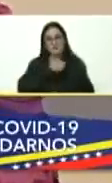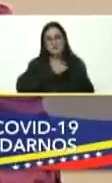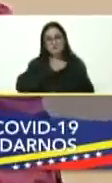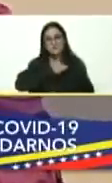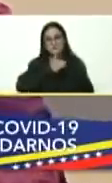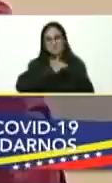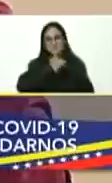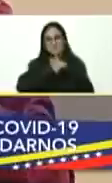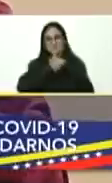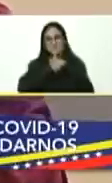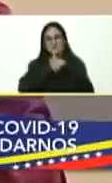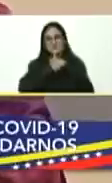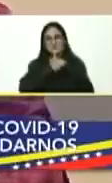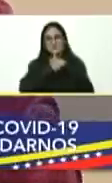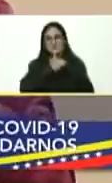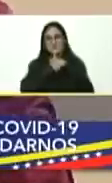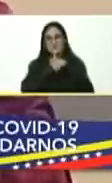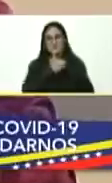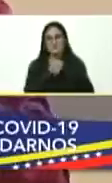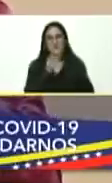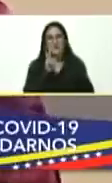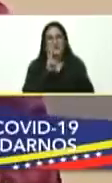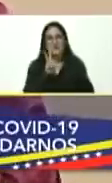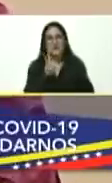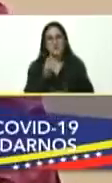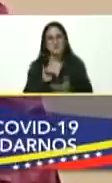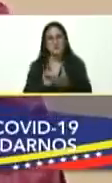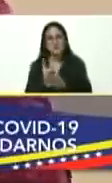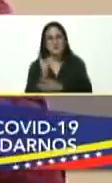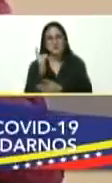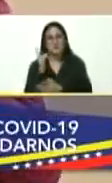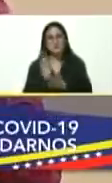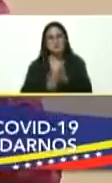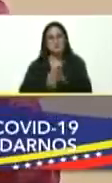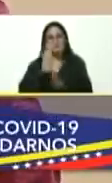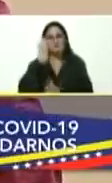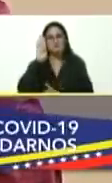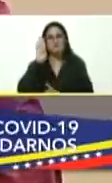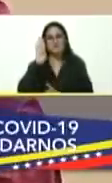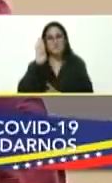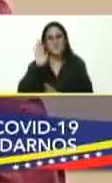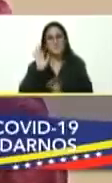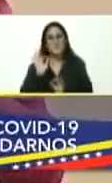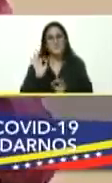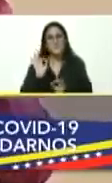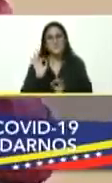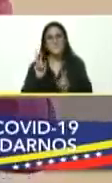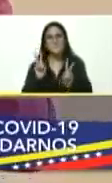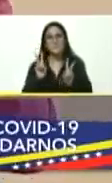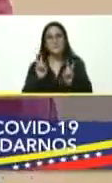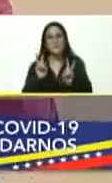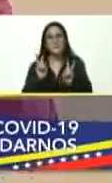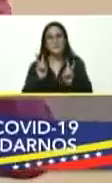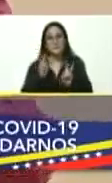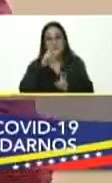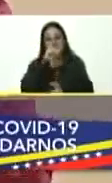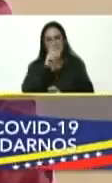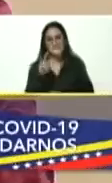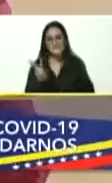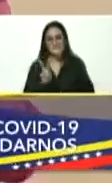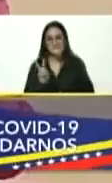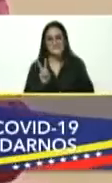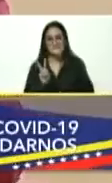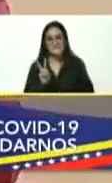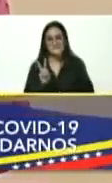y ha sido capaz de ver el surgimiento cómo ha surgido de una nueva época para venezuela